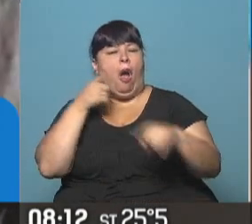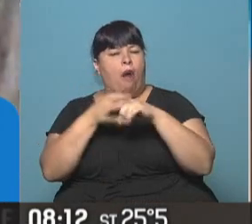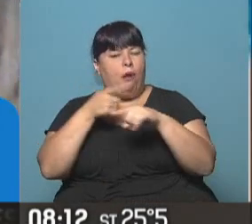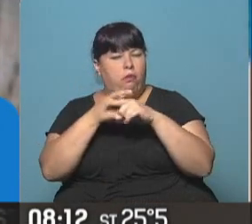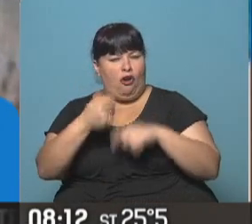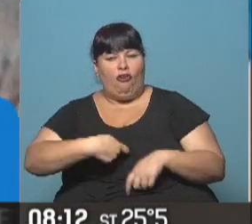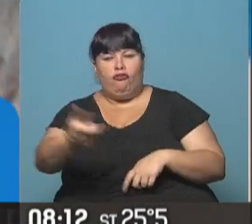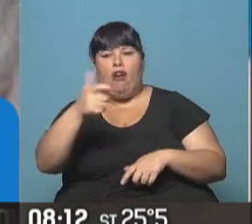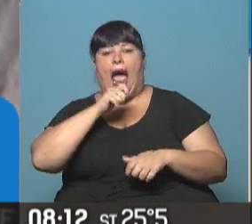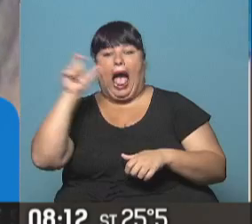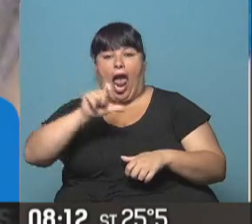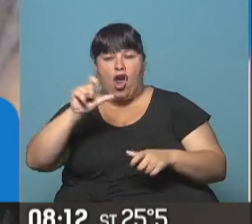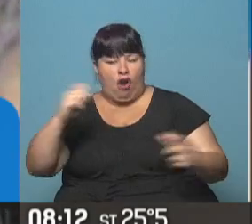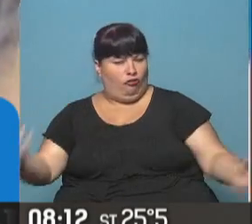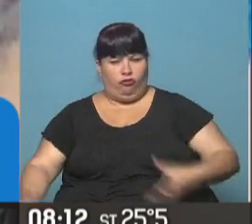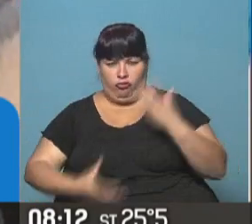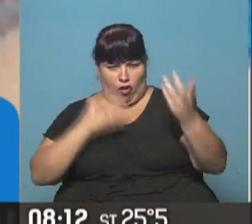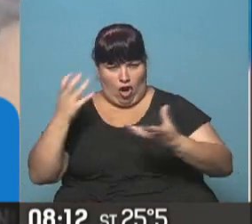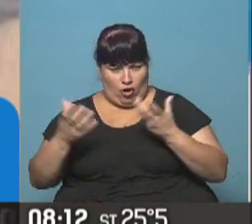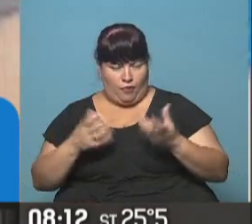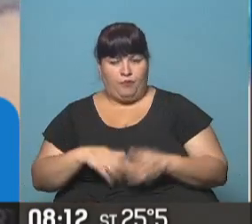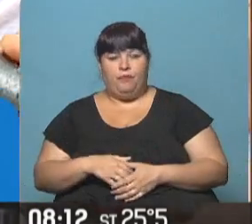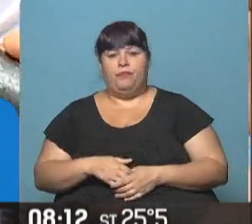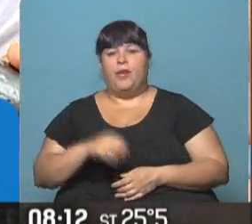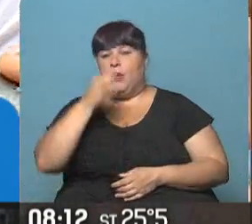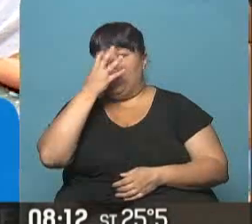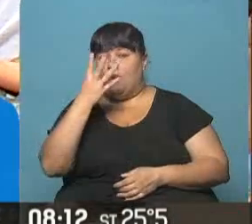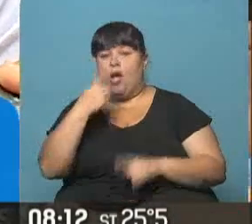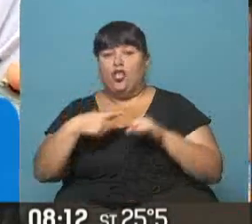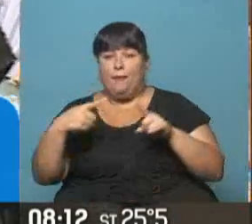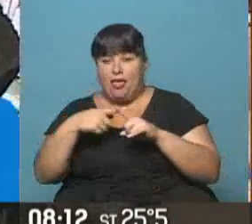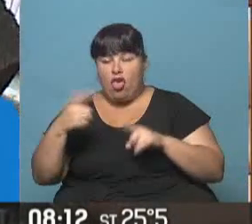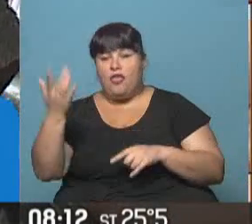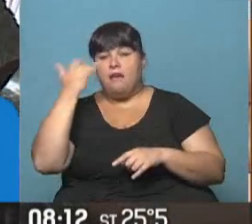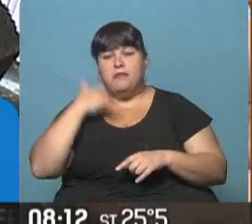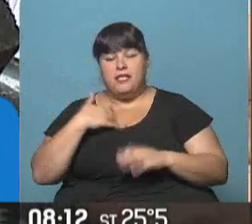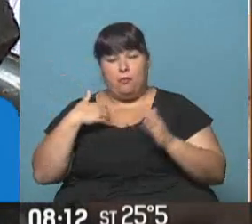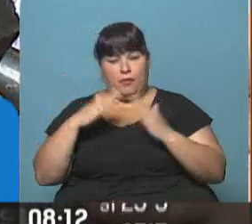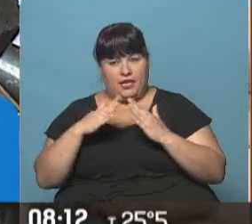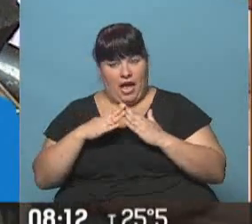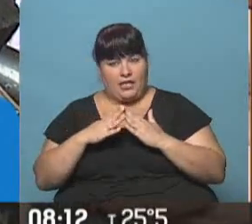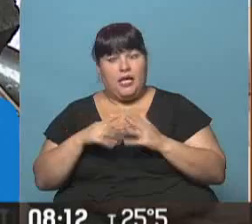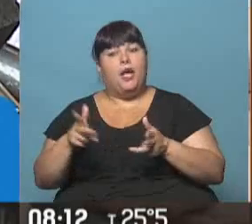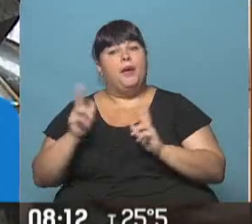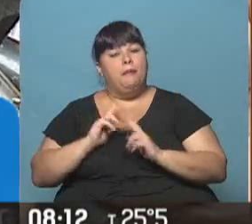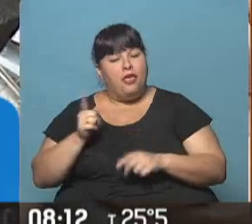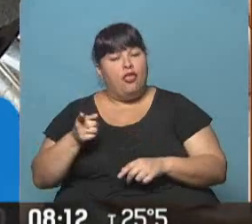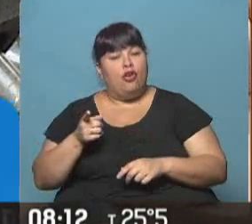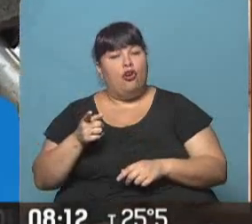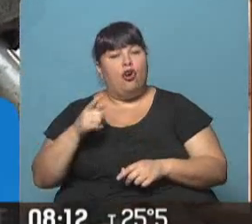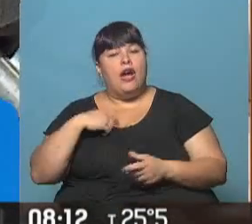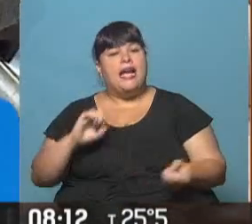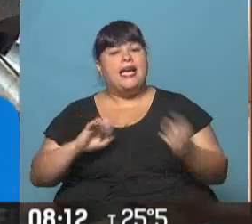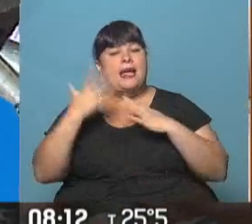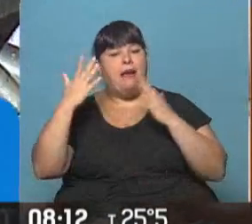discusión la roció con alcohol y le prendió fuego. 4 a mediodía, me llamaron a casa, me dijeron que se había